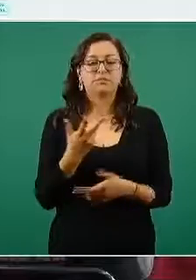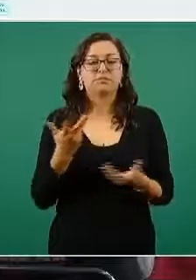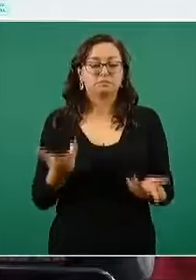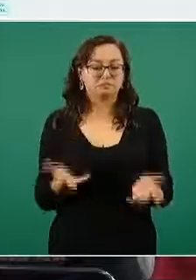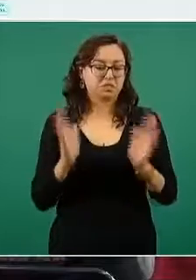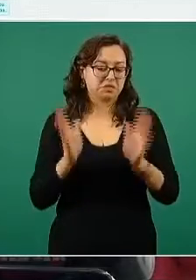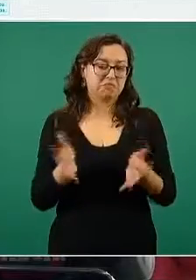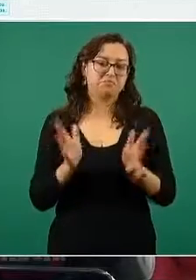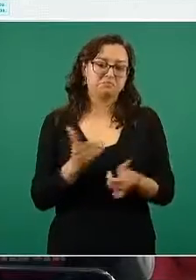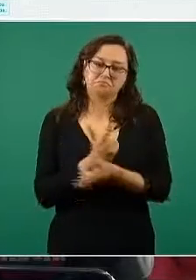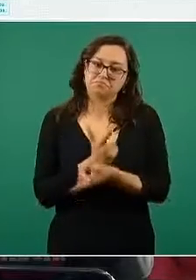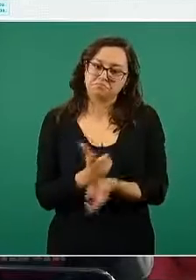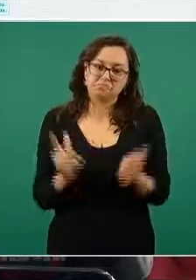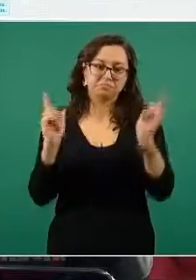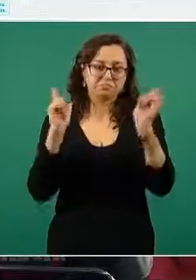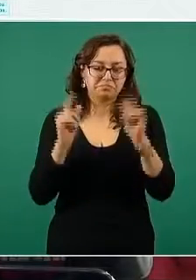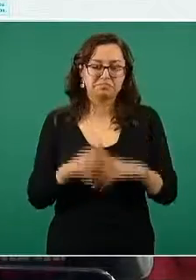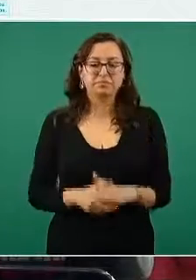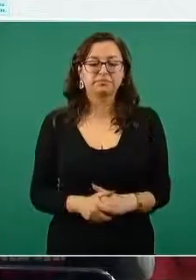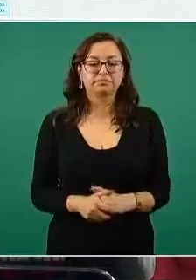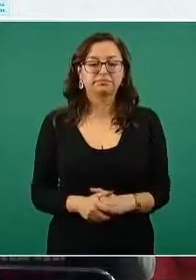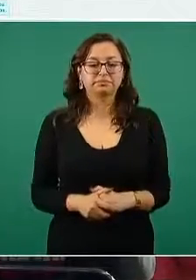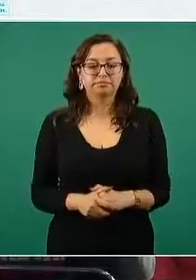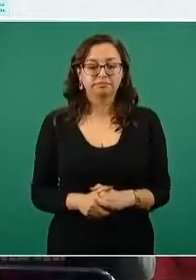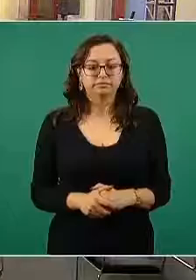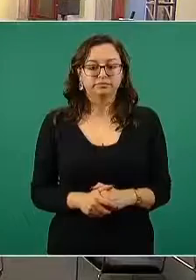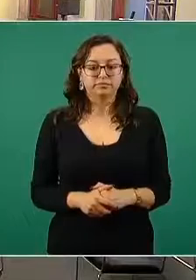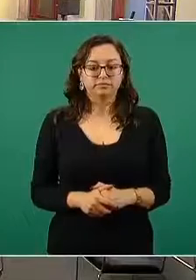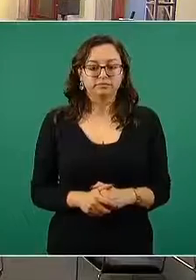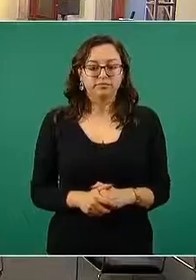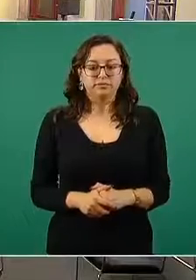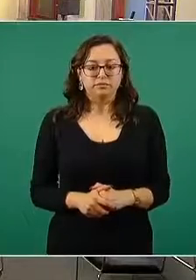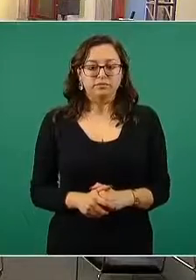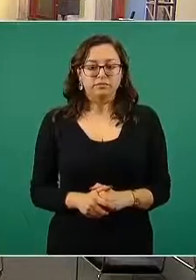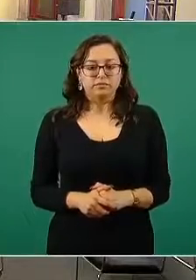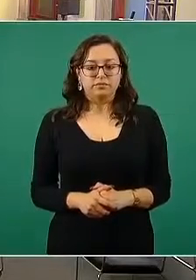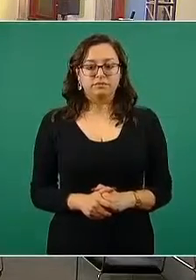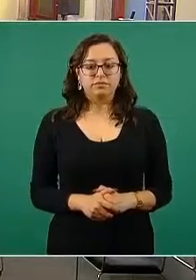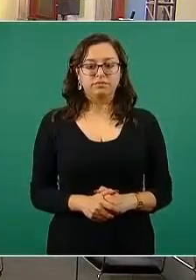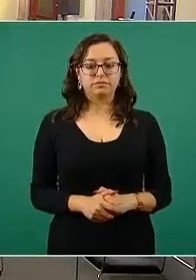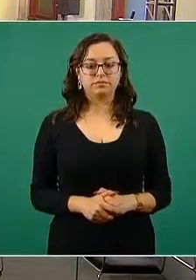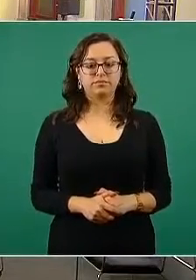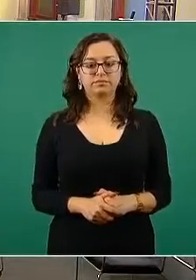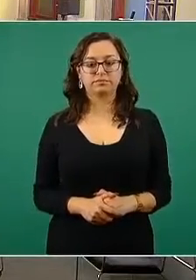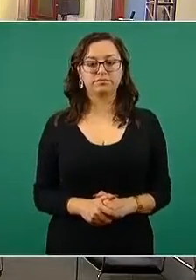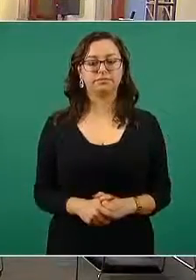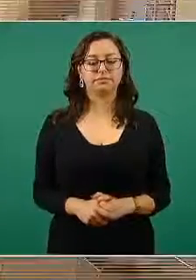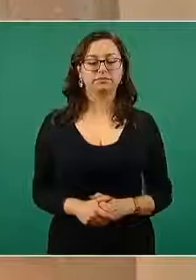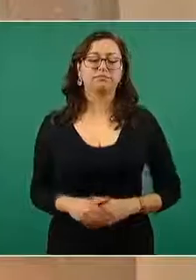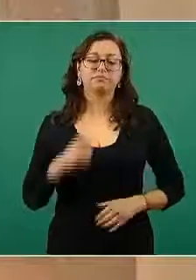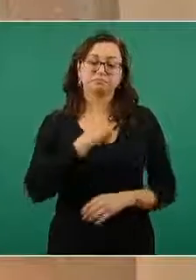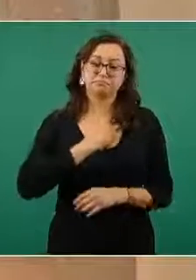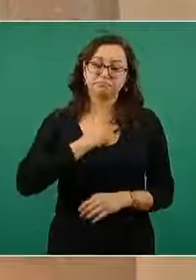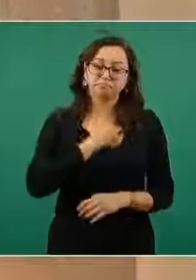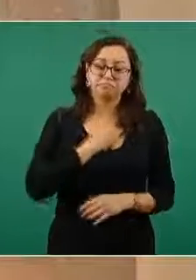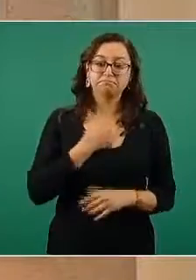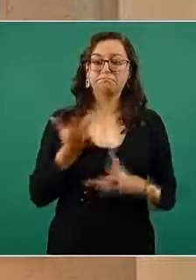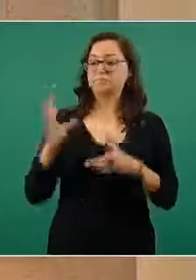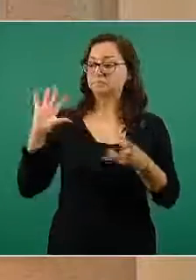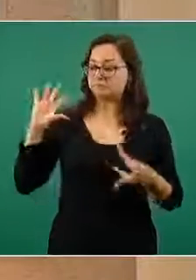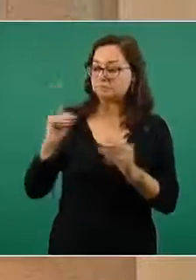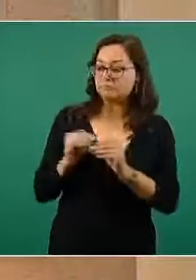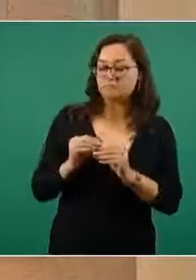libres de ellas. Lamentablemente, en este histórico y también en el acumulado tenemos las personas que fallecieron